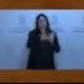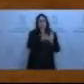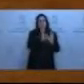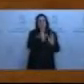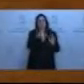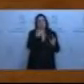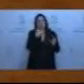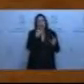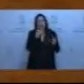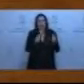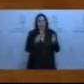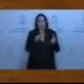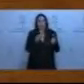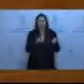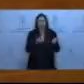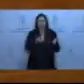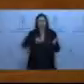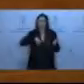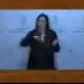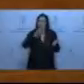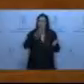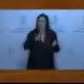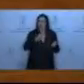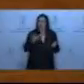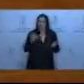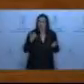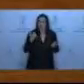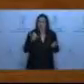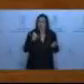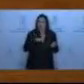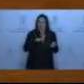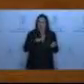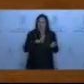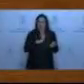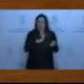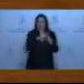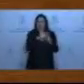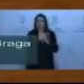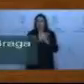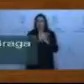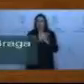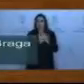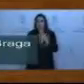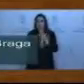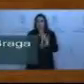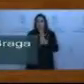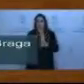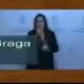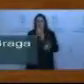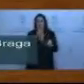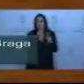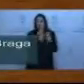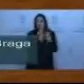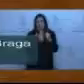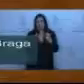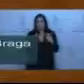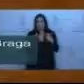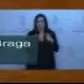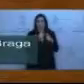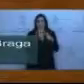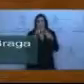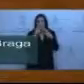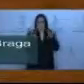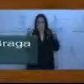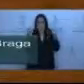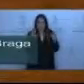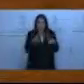que ya manifestábamos, ¿no?, que es la penosa situación económica de este mastodóntico sector público y el lastre